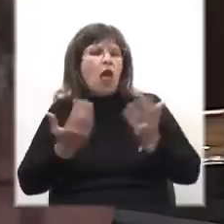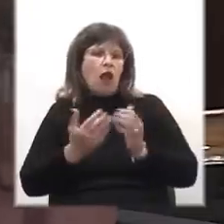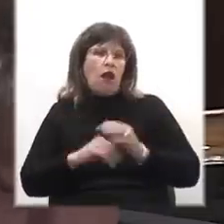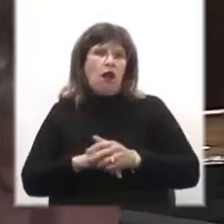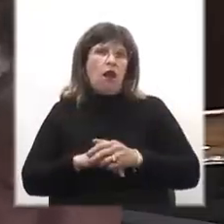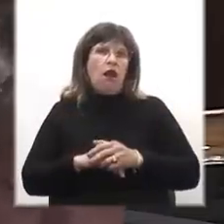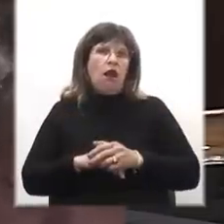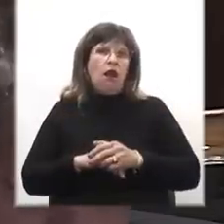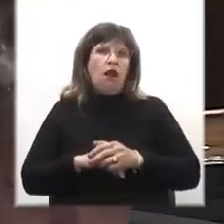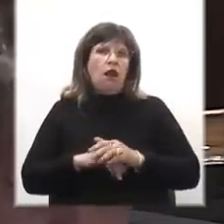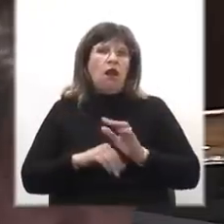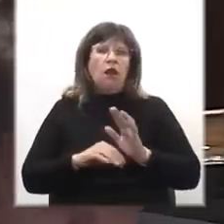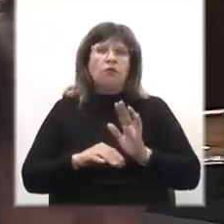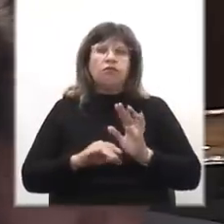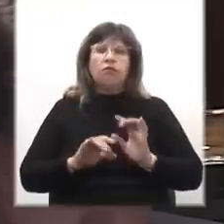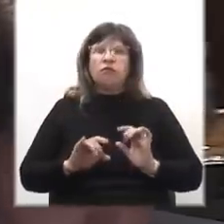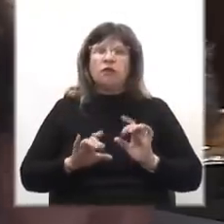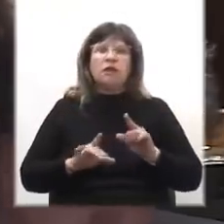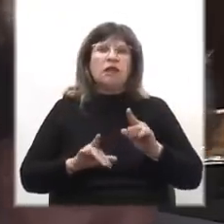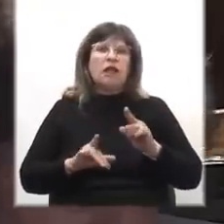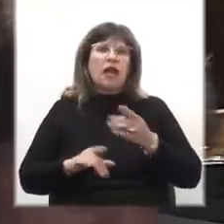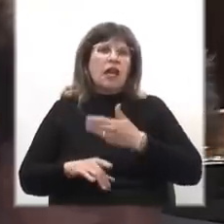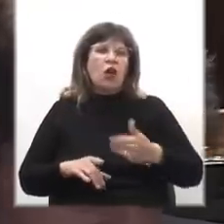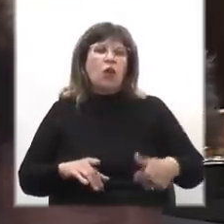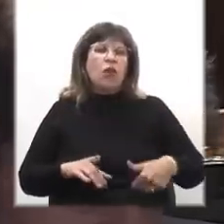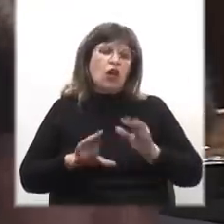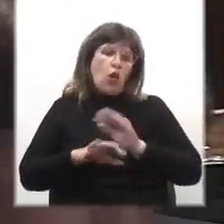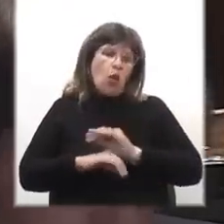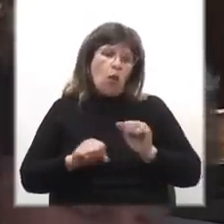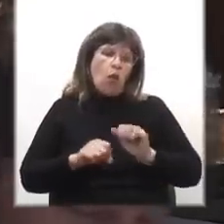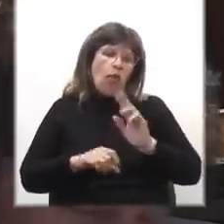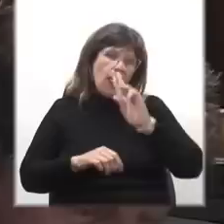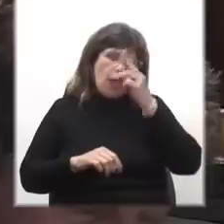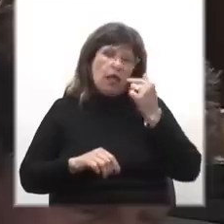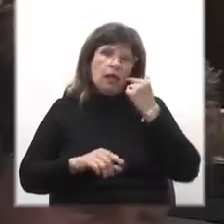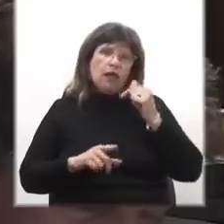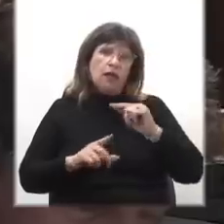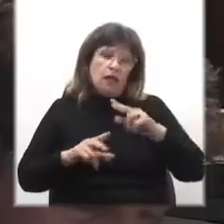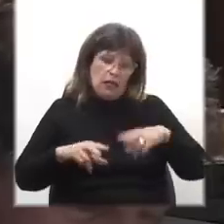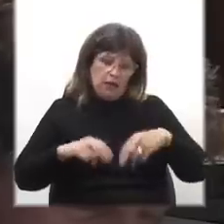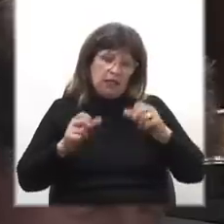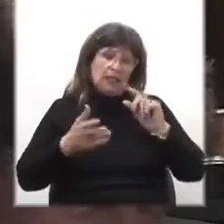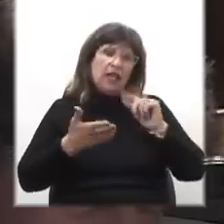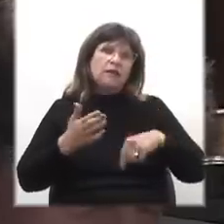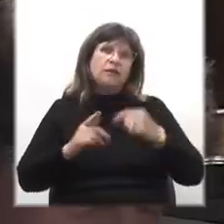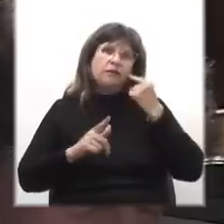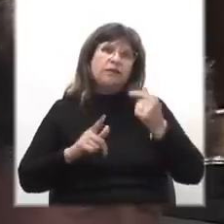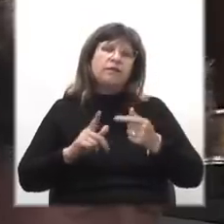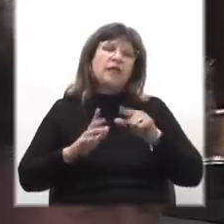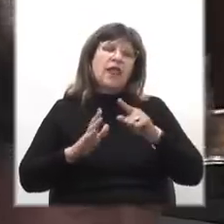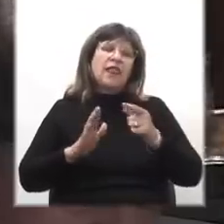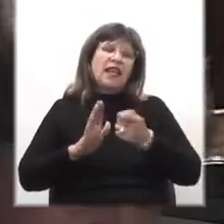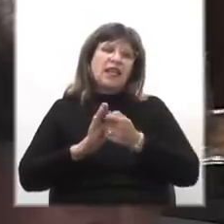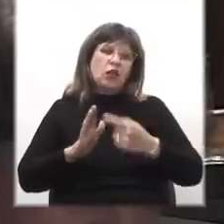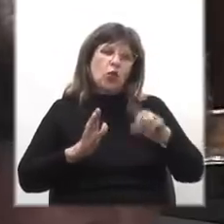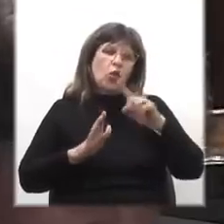que se traduce en pandemia, el gobierno uruguayo podrá revisar el contrato de UPM del artículo 1 al